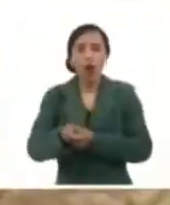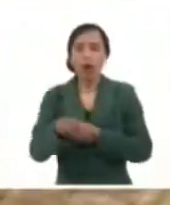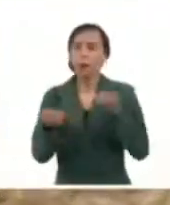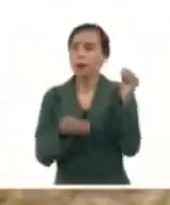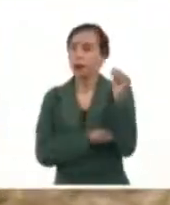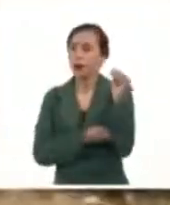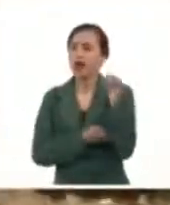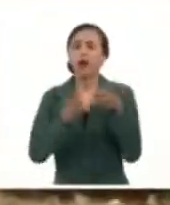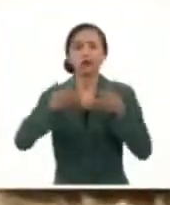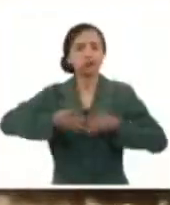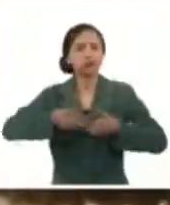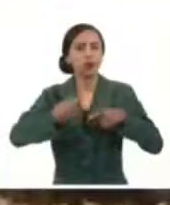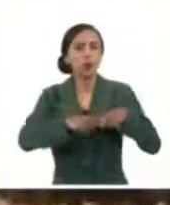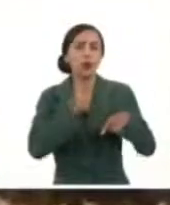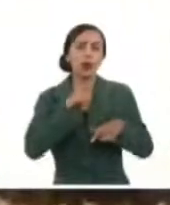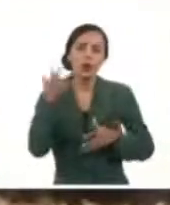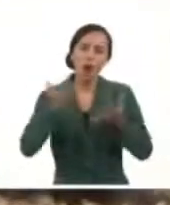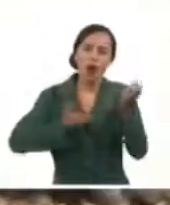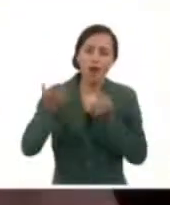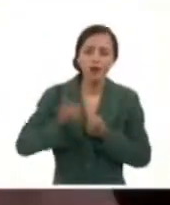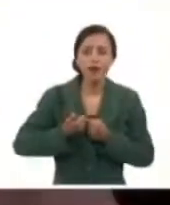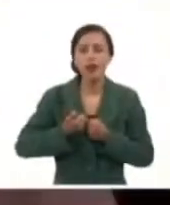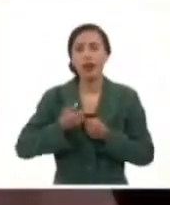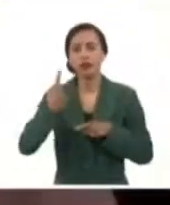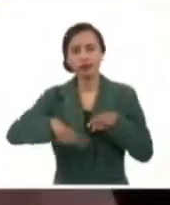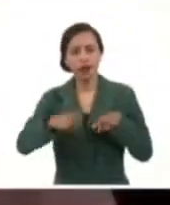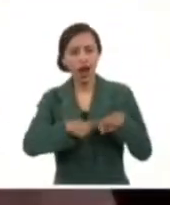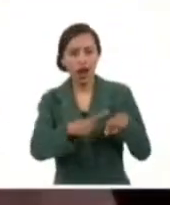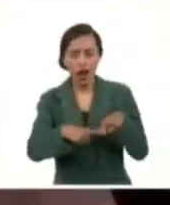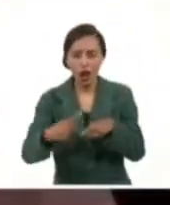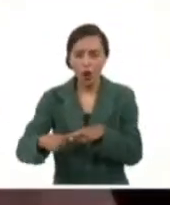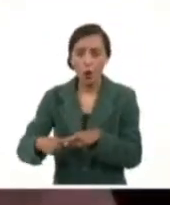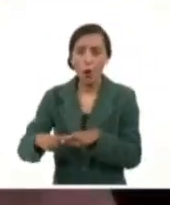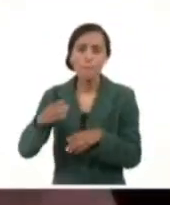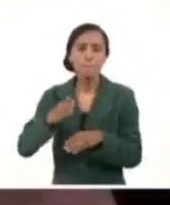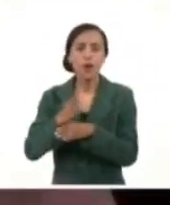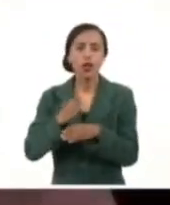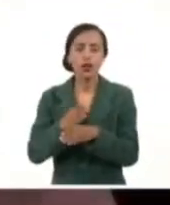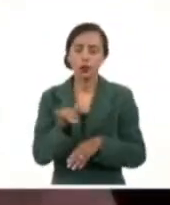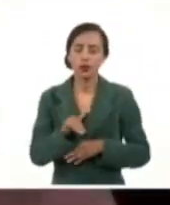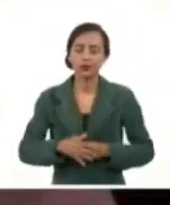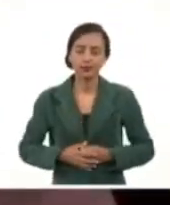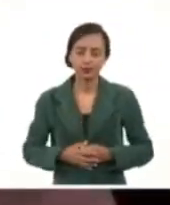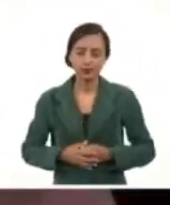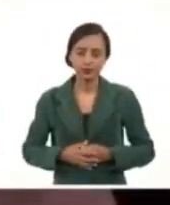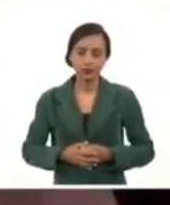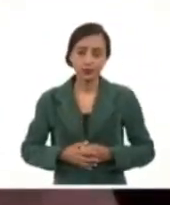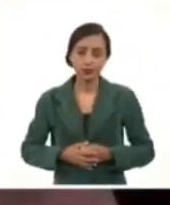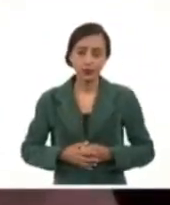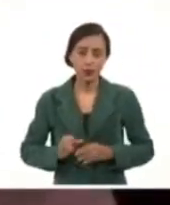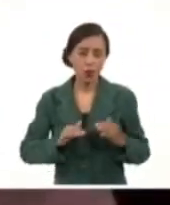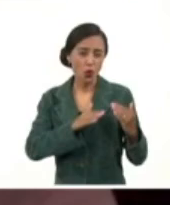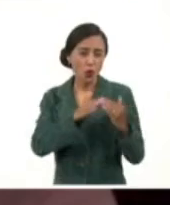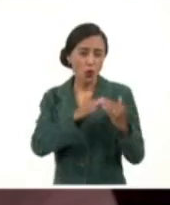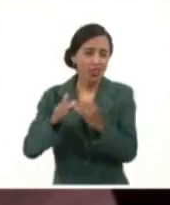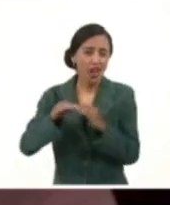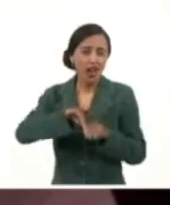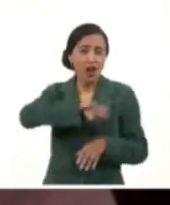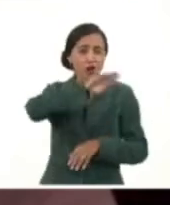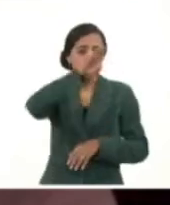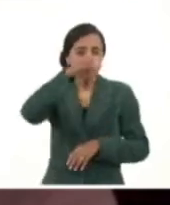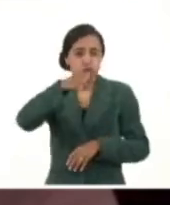potenciar producciones como el café, el cacao y la madera. Las comunidades montañosas tienen una diversidad